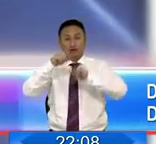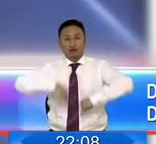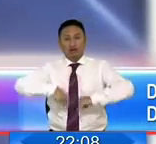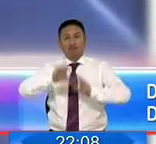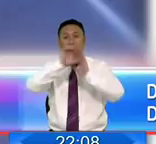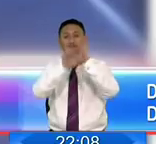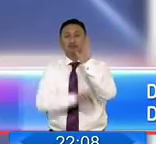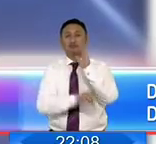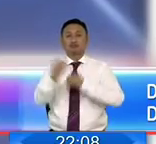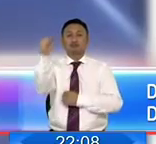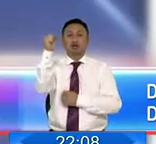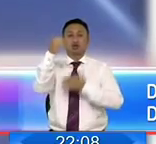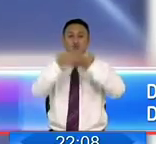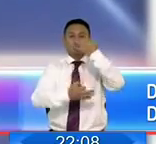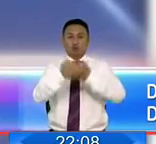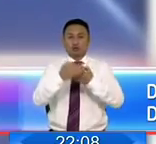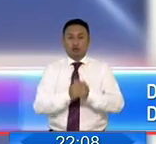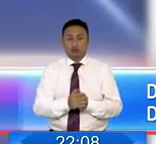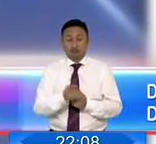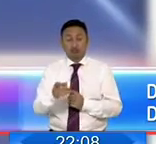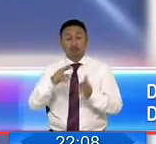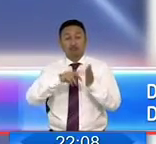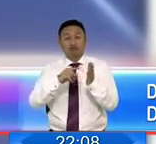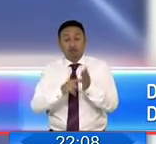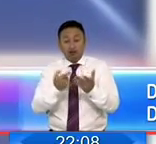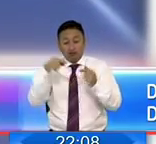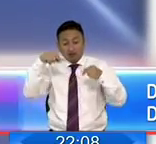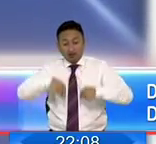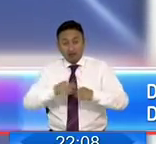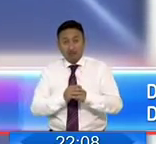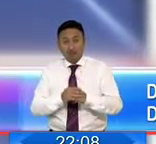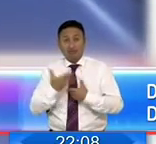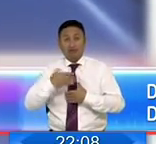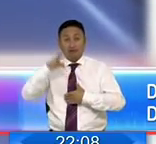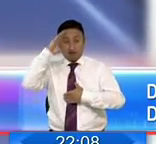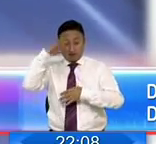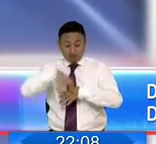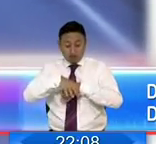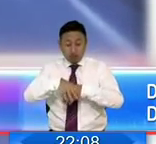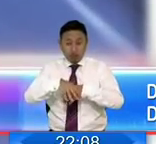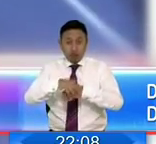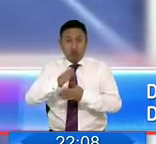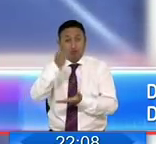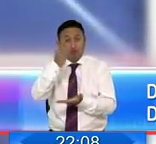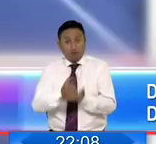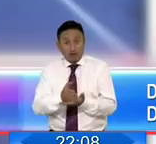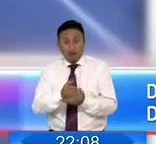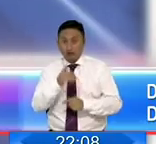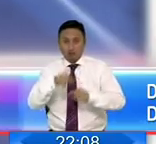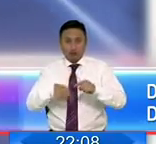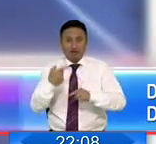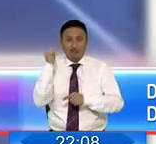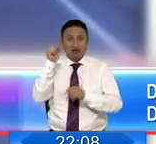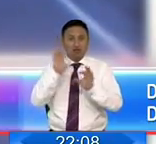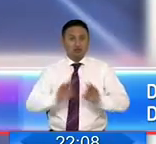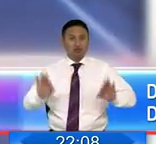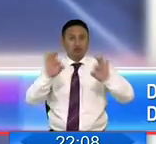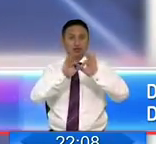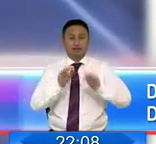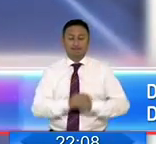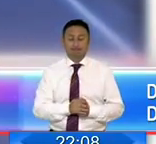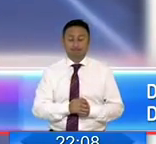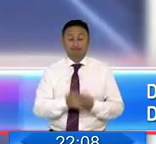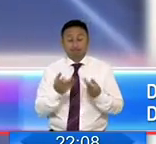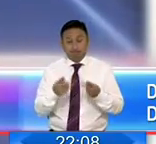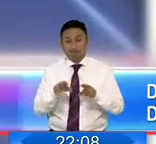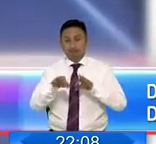de derechos y justicia, lo que implica que la limitación al ejercicio de las potestades públicas son los derechos fundamentales. Indica